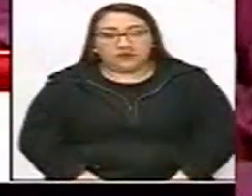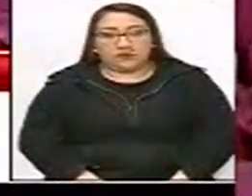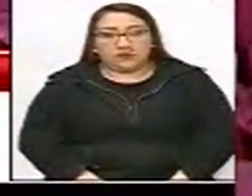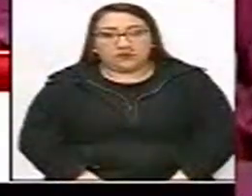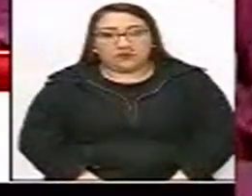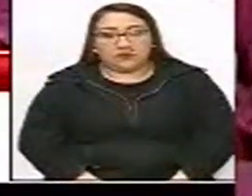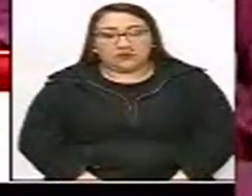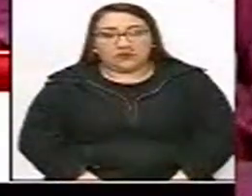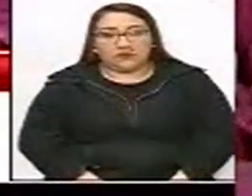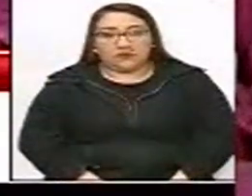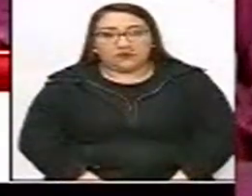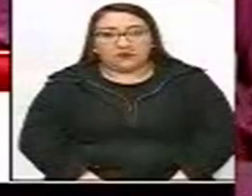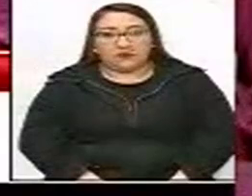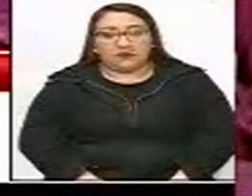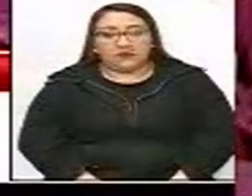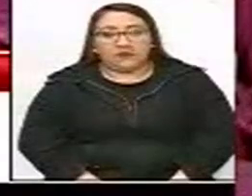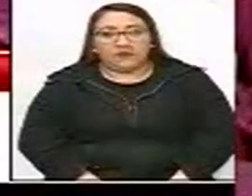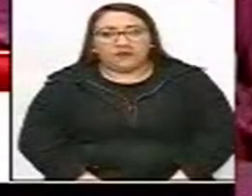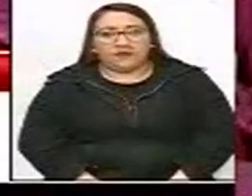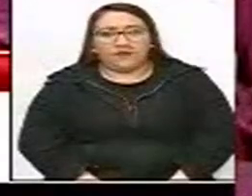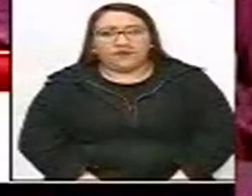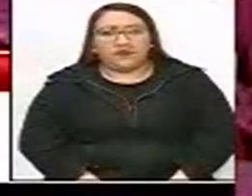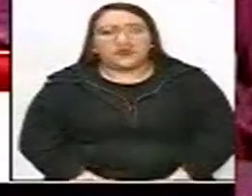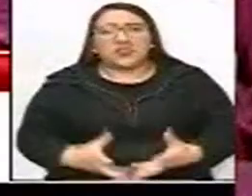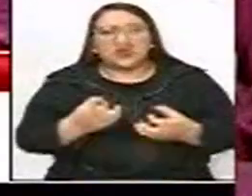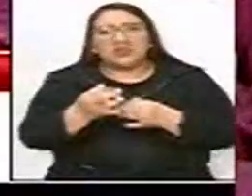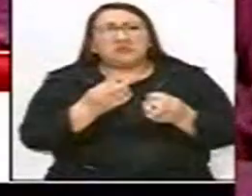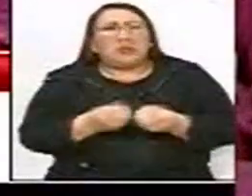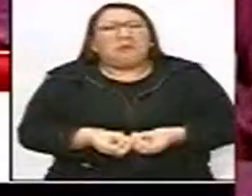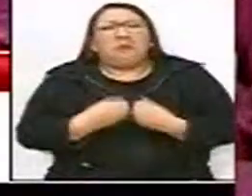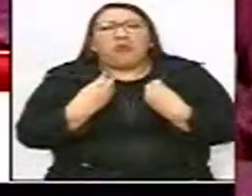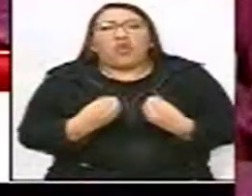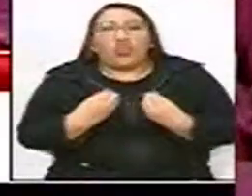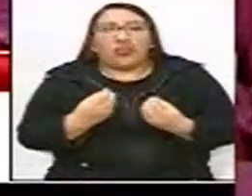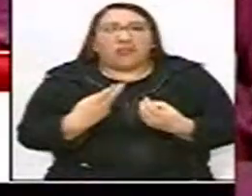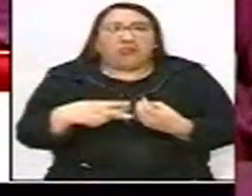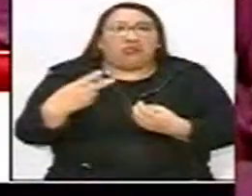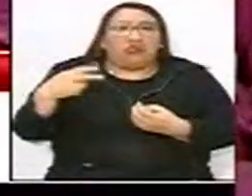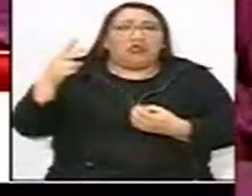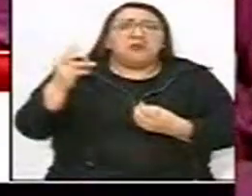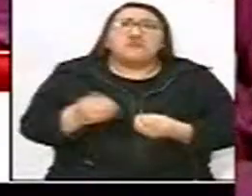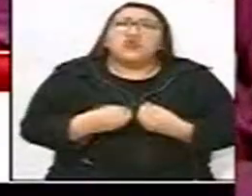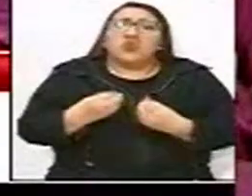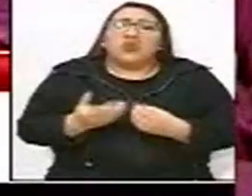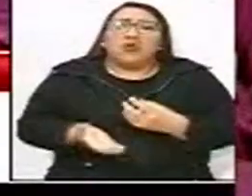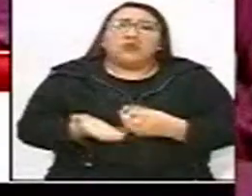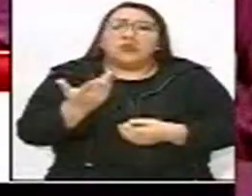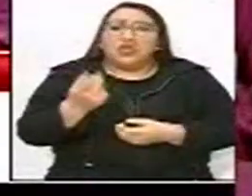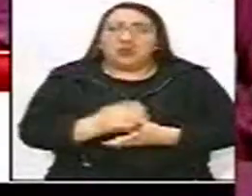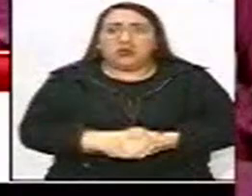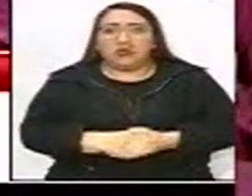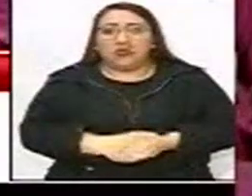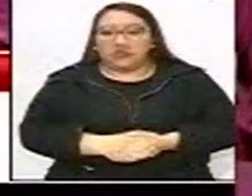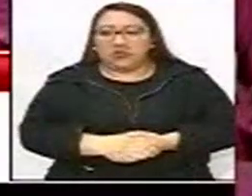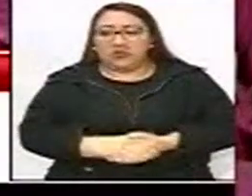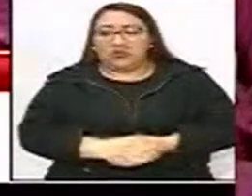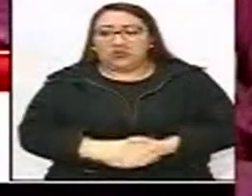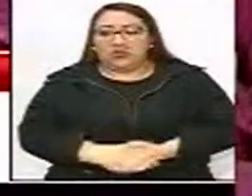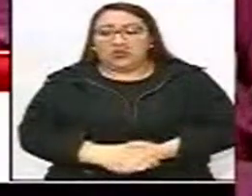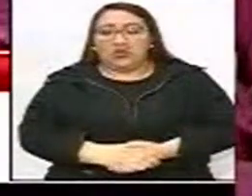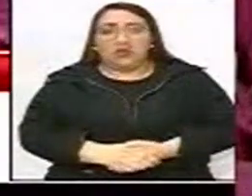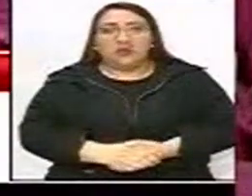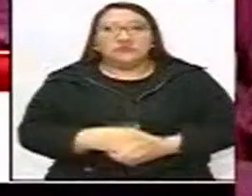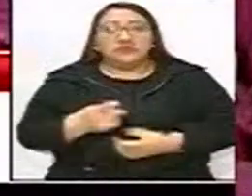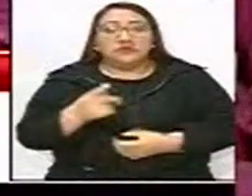aclaren realmente cuál ha sido el motivo por el cual ellos unilateralmente han aumentado de precio son los señores de